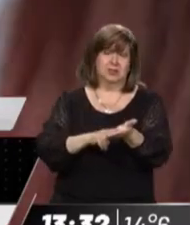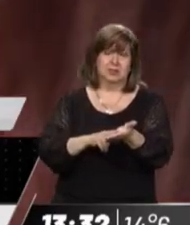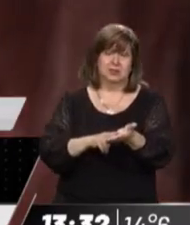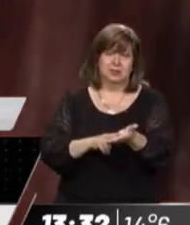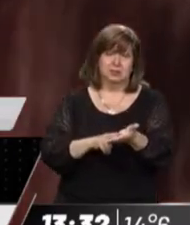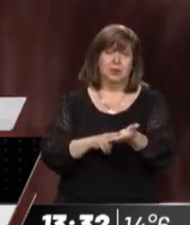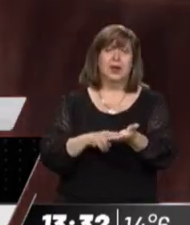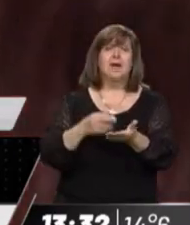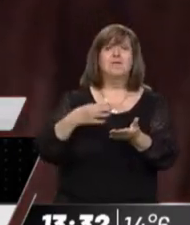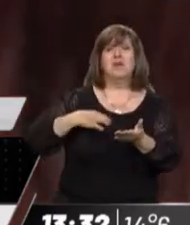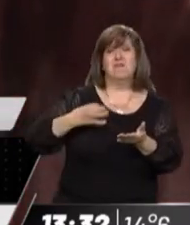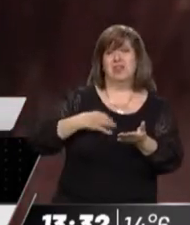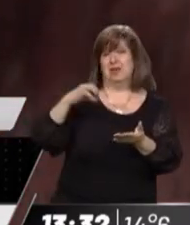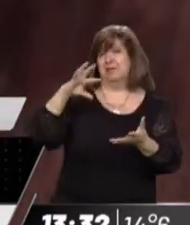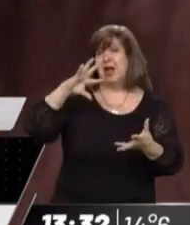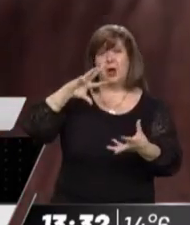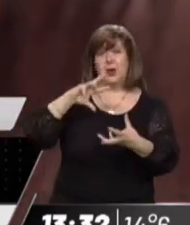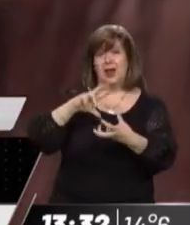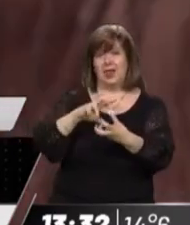posible.